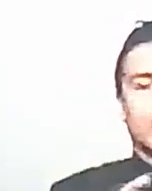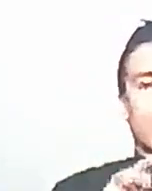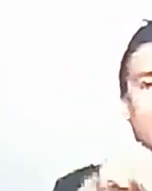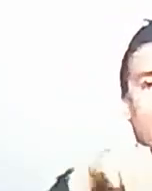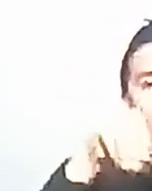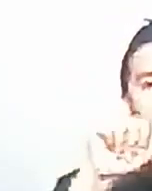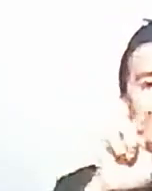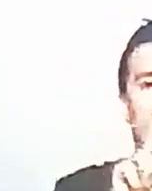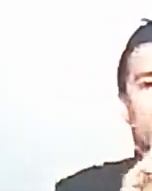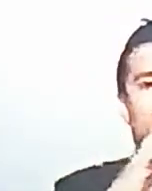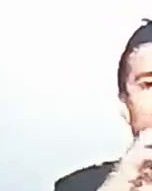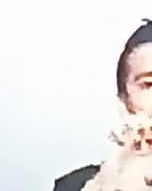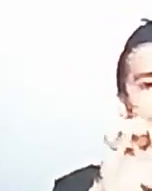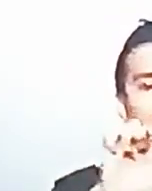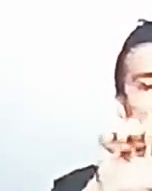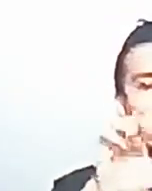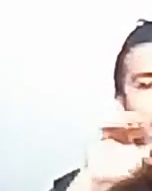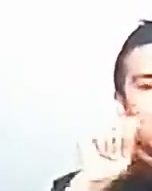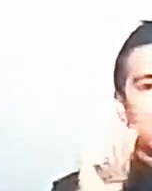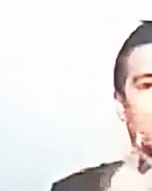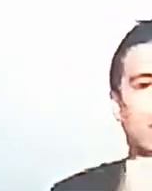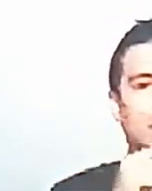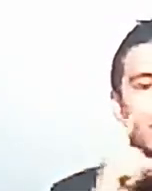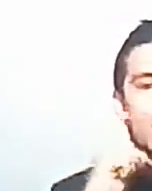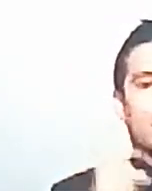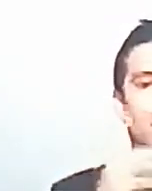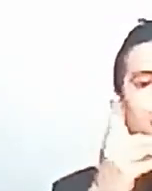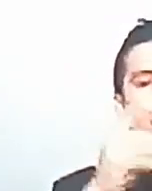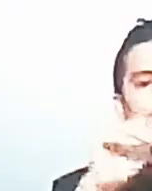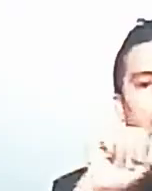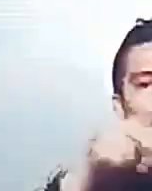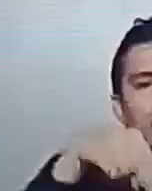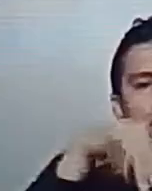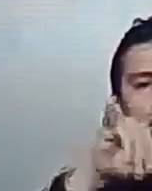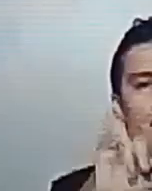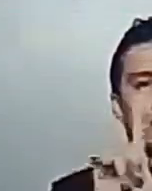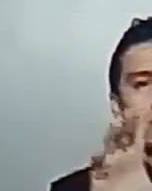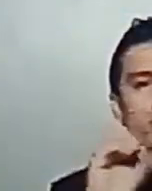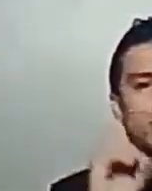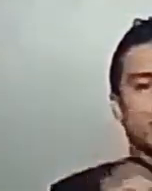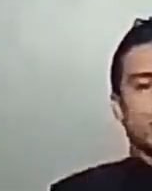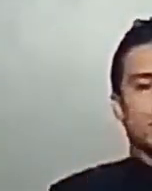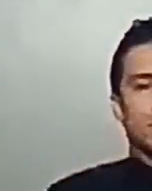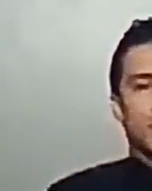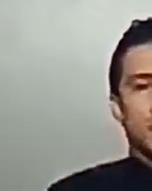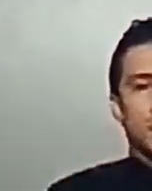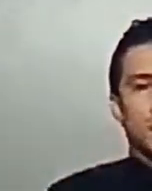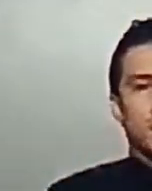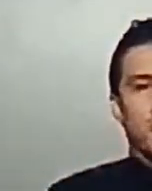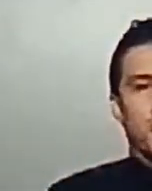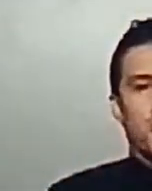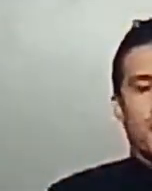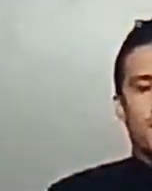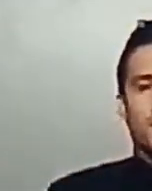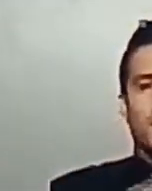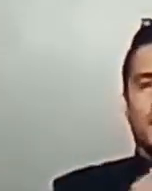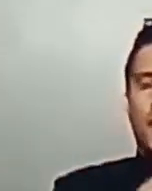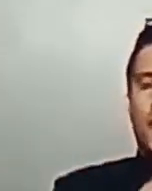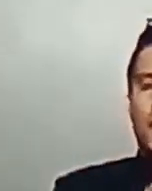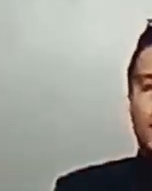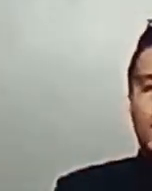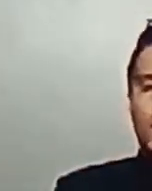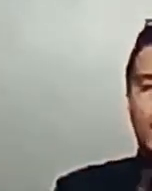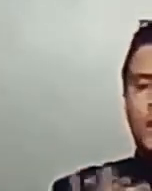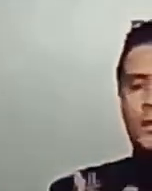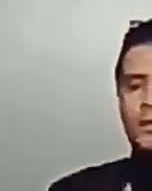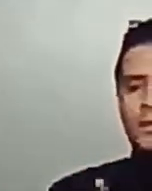candidato Danilo Félix Ordóñez. Adelante, corre el tiempo para ambos. Doctora Aguiñaga, usted con plenos poderes